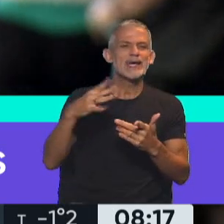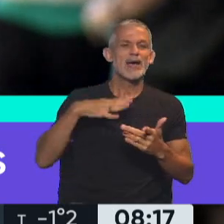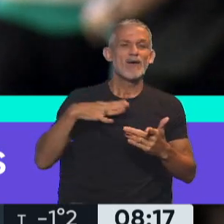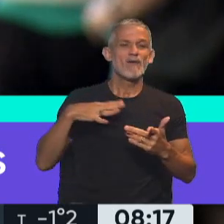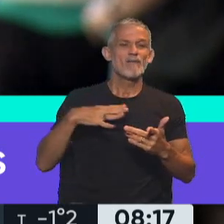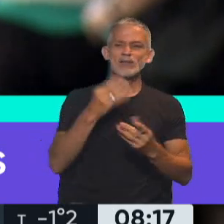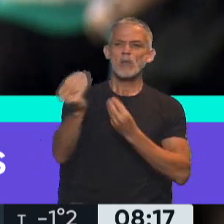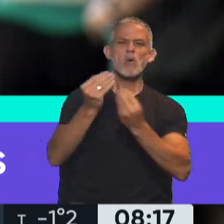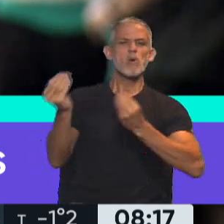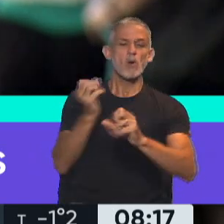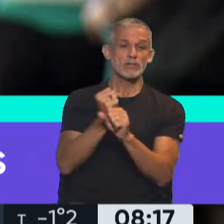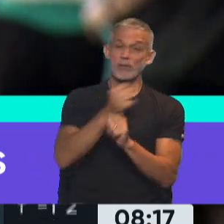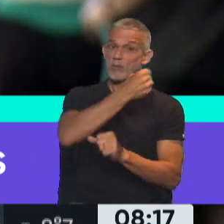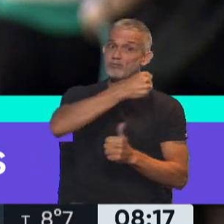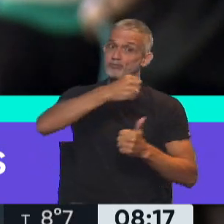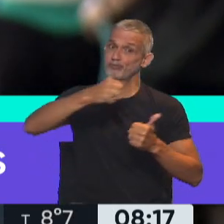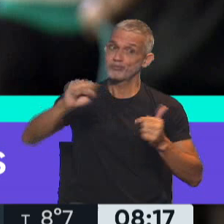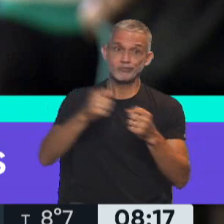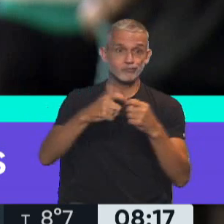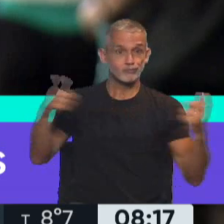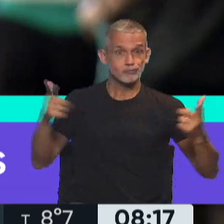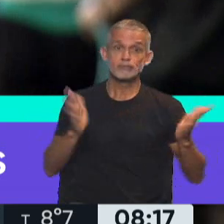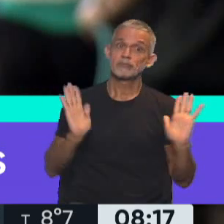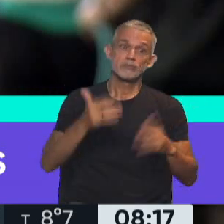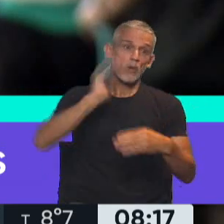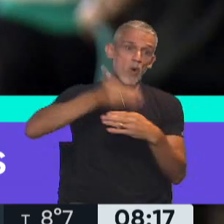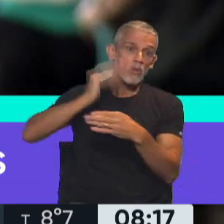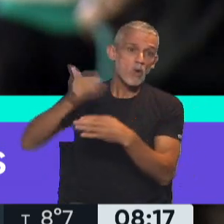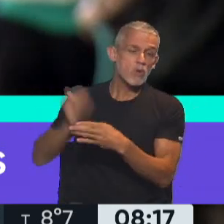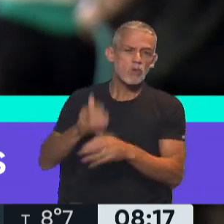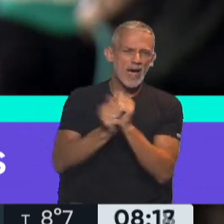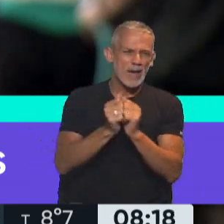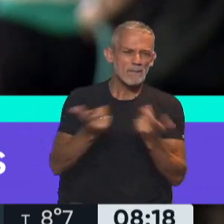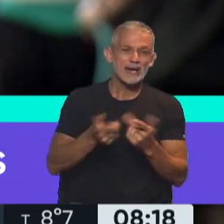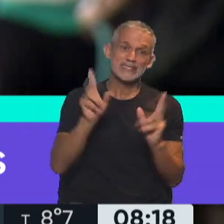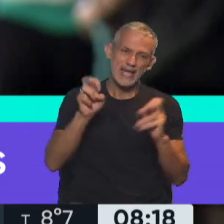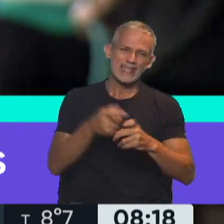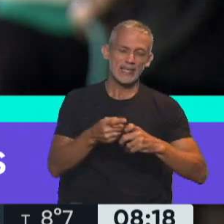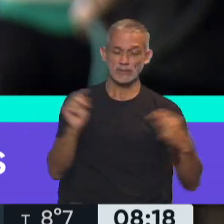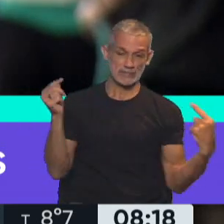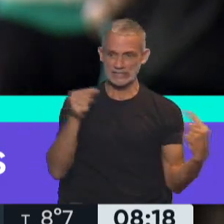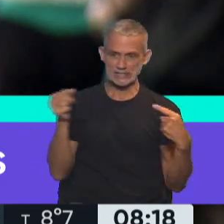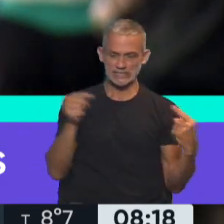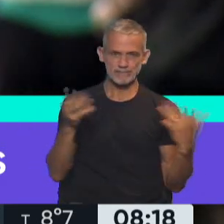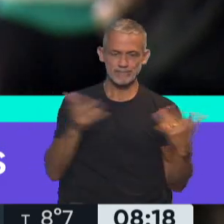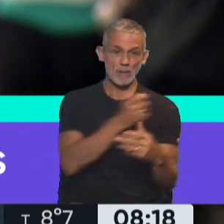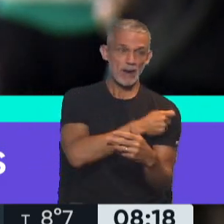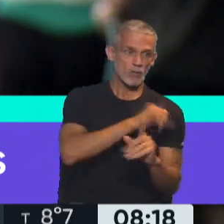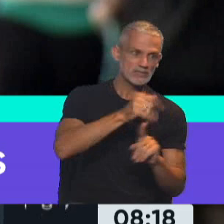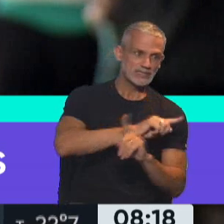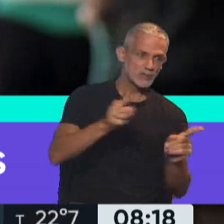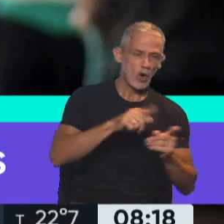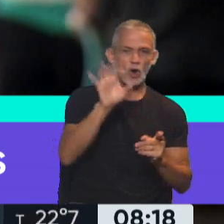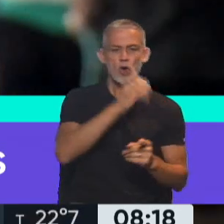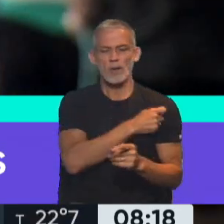deber de ocupación, el ausentismo crece y están cerrando empresas por este tema. Entonces, la disyuntiva entre vacunarse